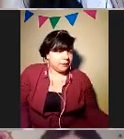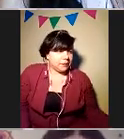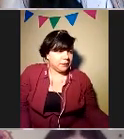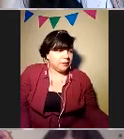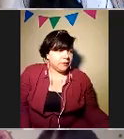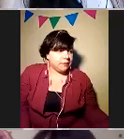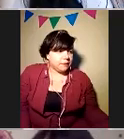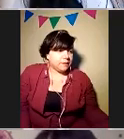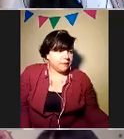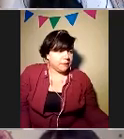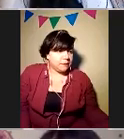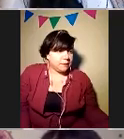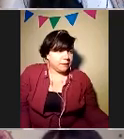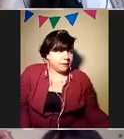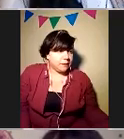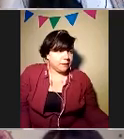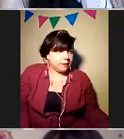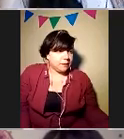Muy poca.